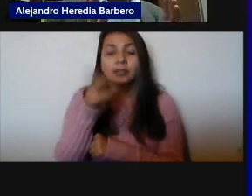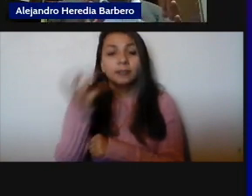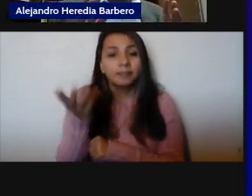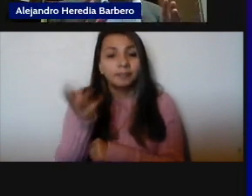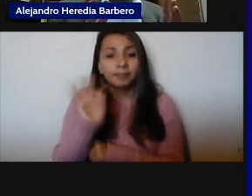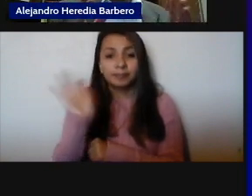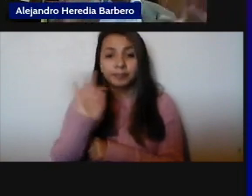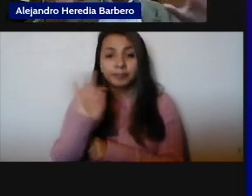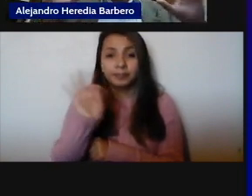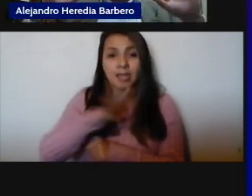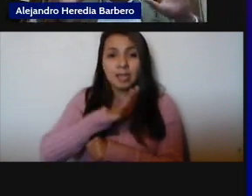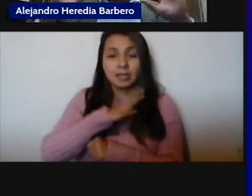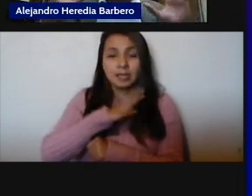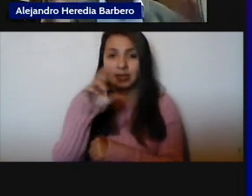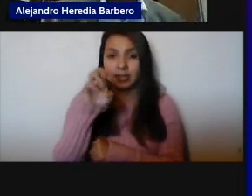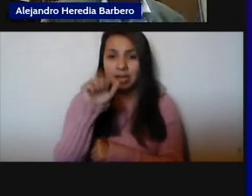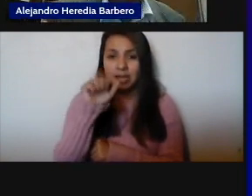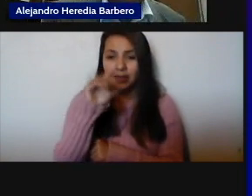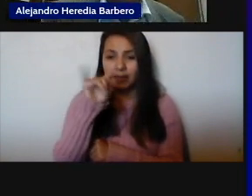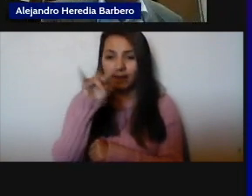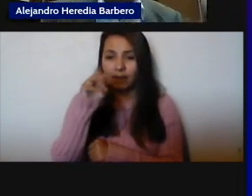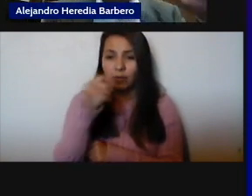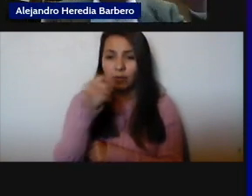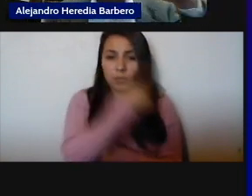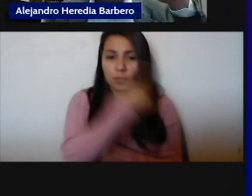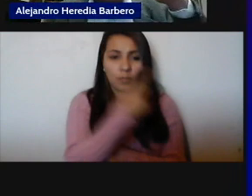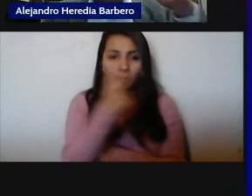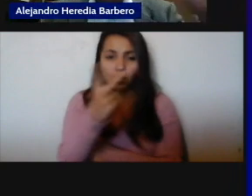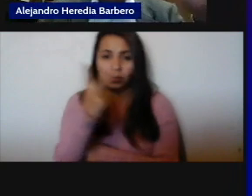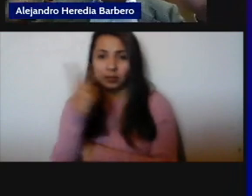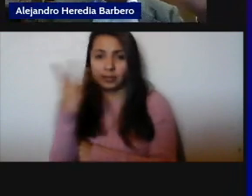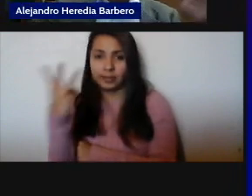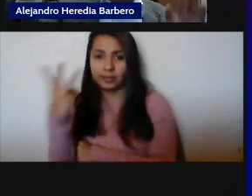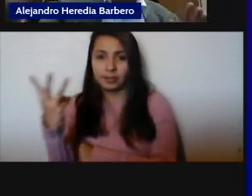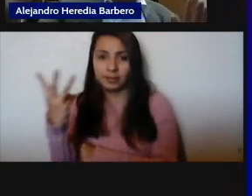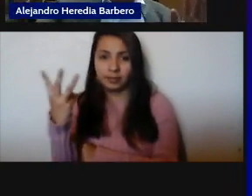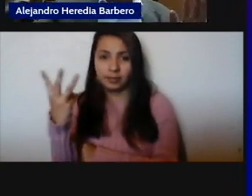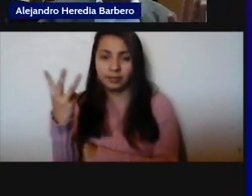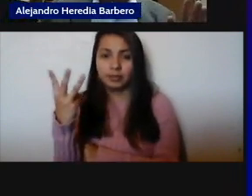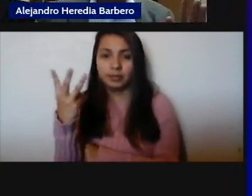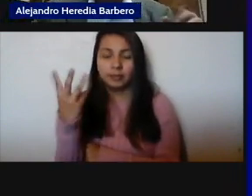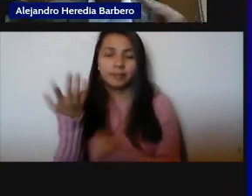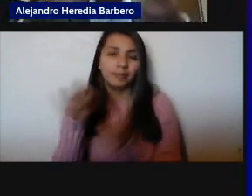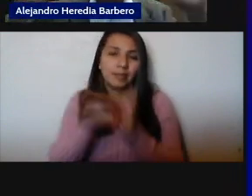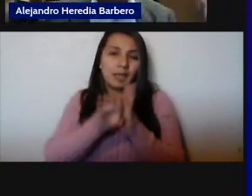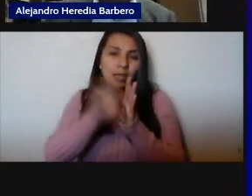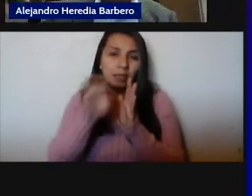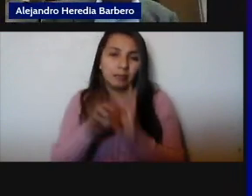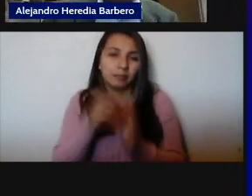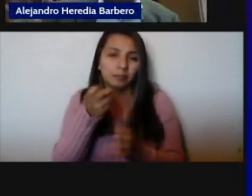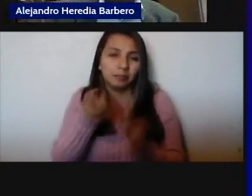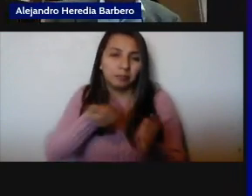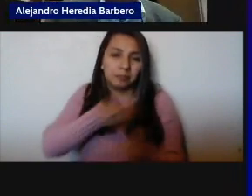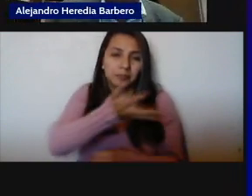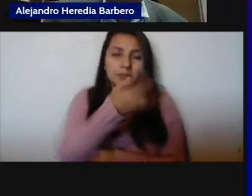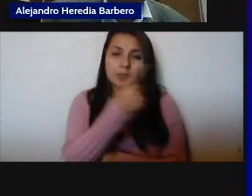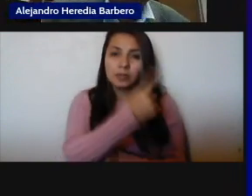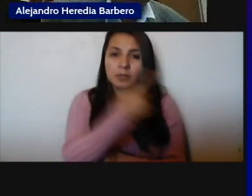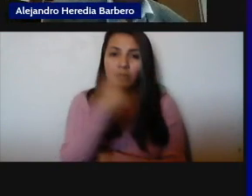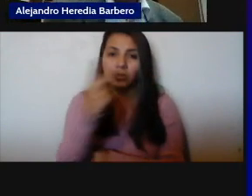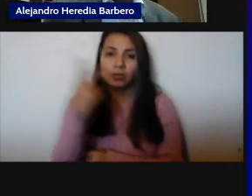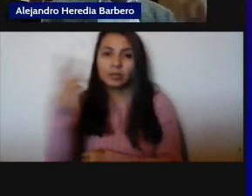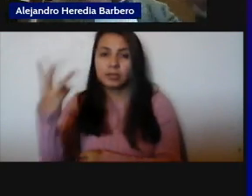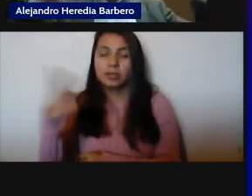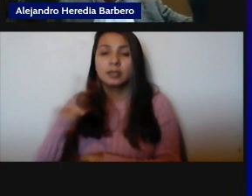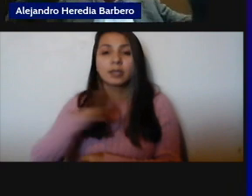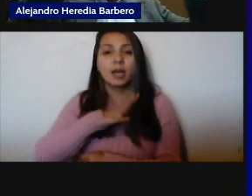y lo que tenemos es, si tenemos unos reactivos, el reactivo 1, el reactivo 2 y el reactivo 3, por decirles de alguna